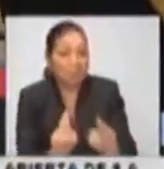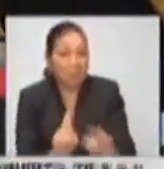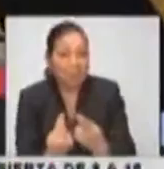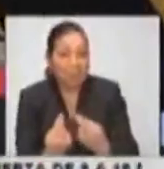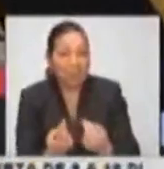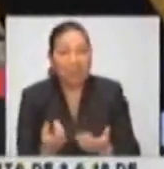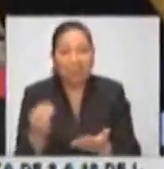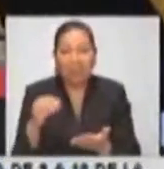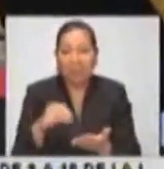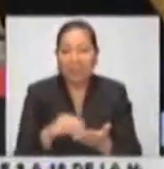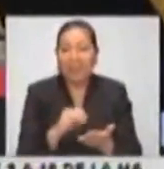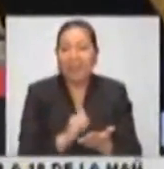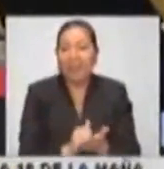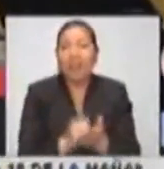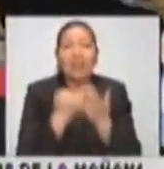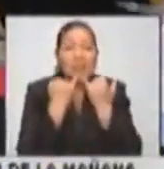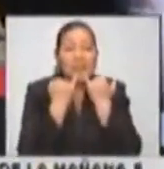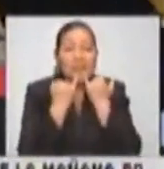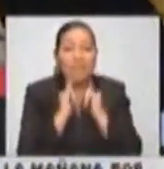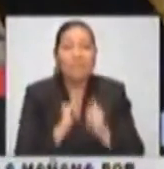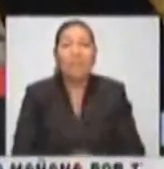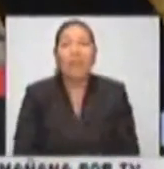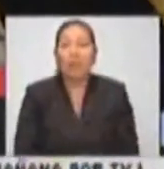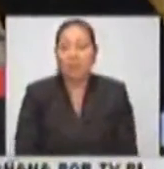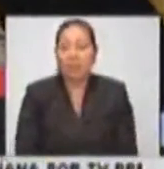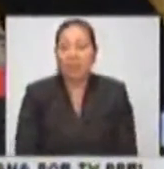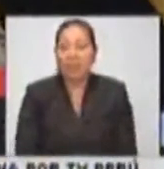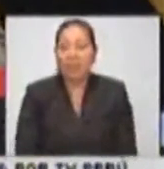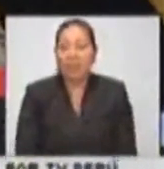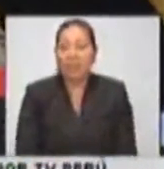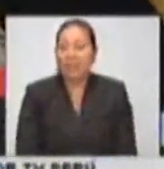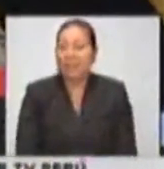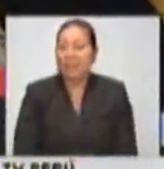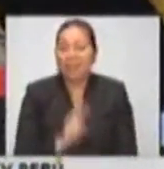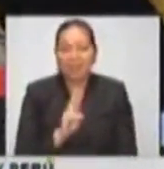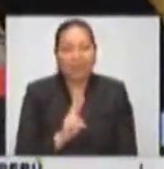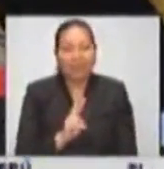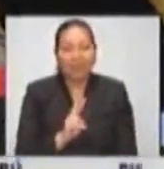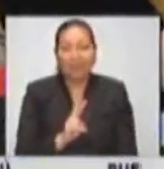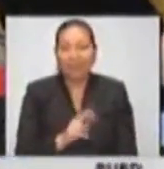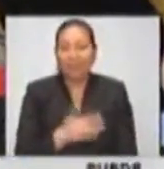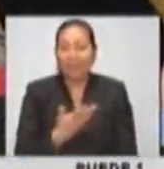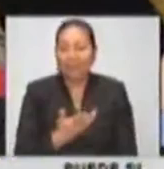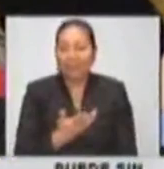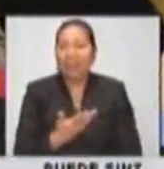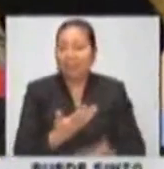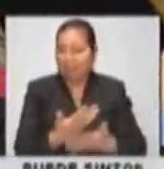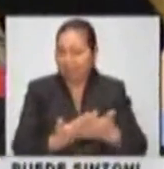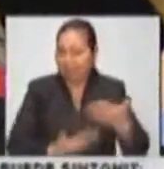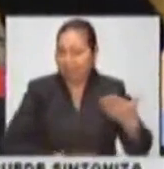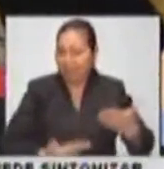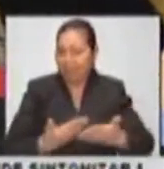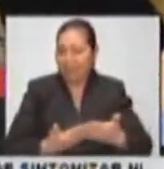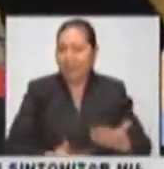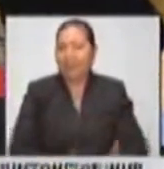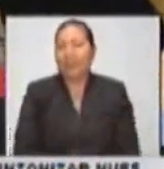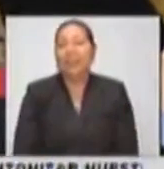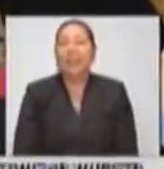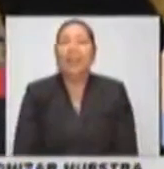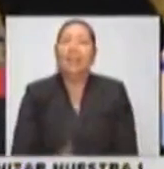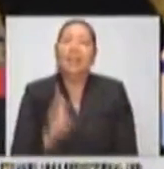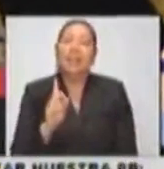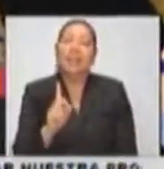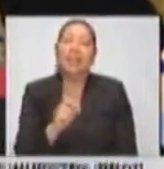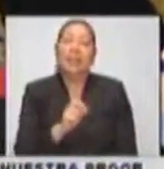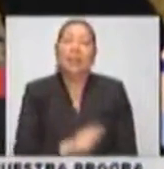y disponibilidad de información. Yo les diría, no lo vamos a leer ahí, está puesto y está la lista, esas son las, cada una